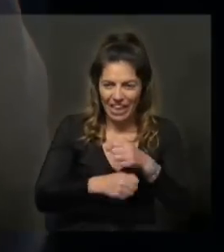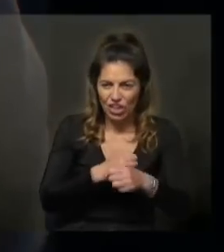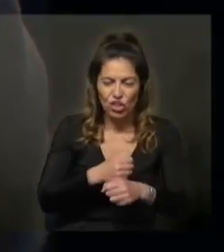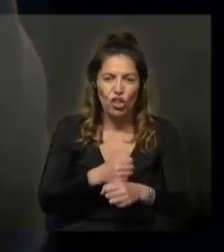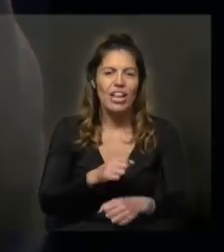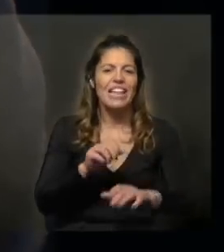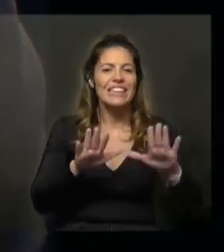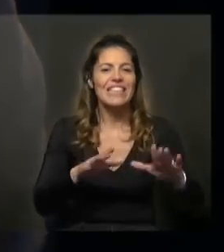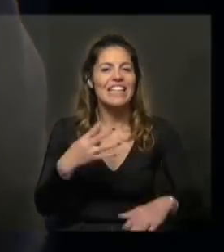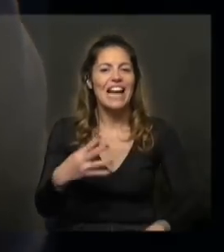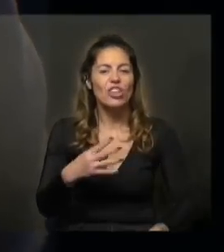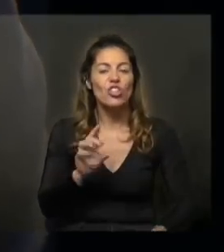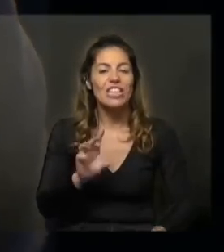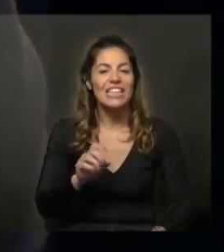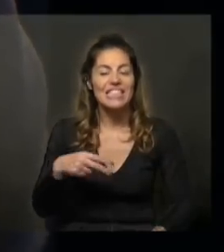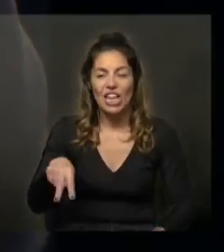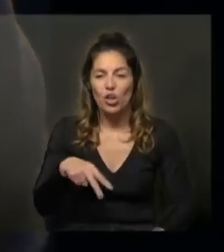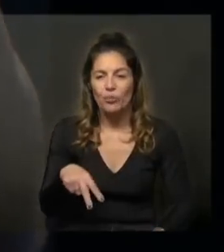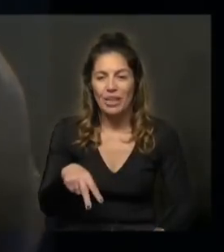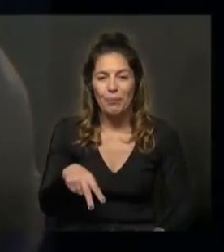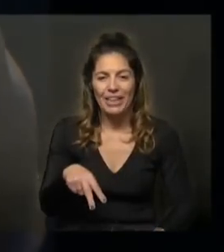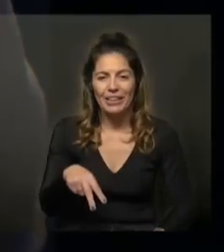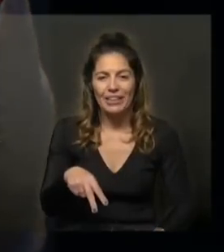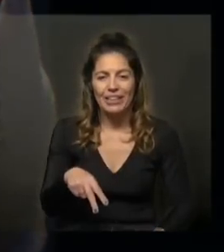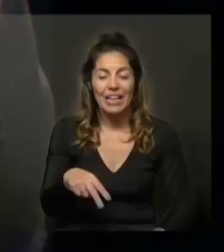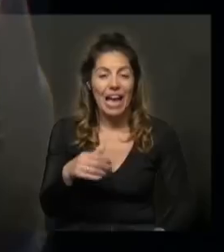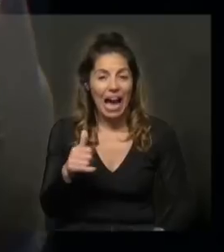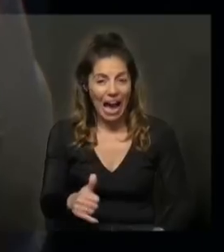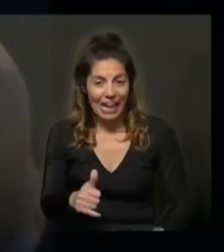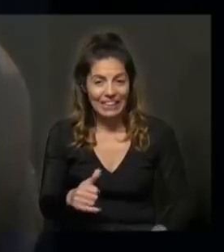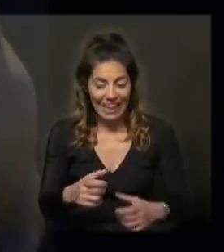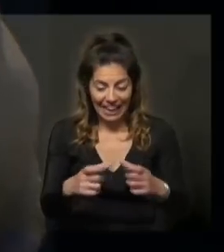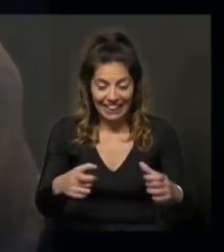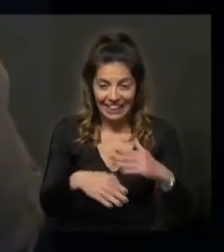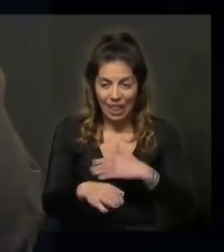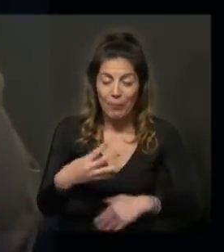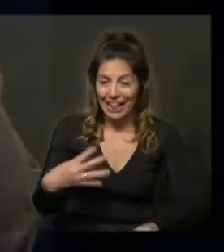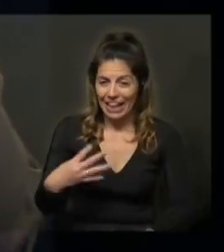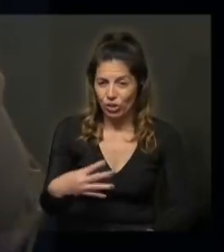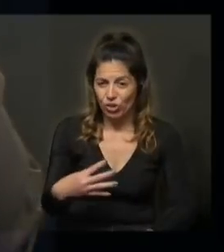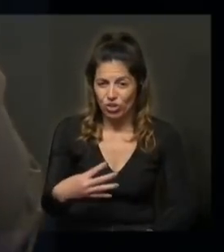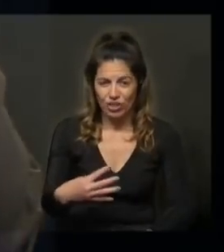de noviembre en el galpón este ahora quedan entradas para el 14 de noviembre